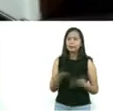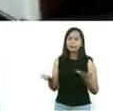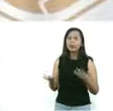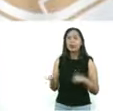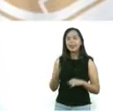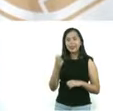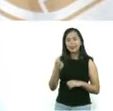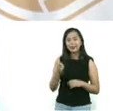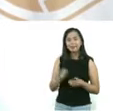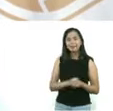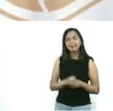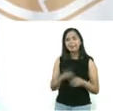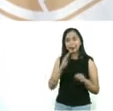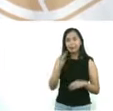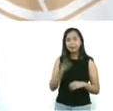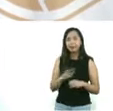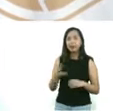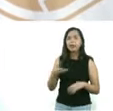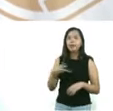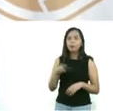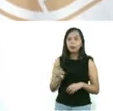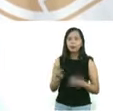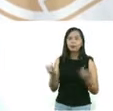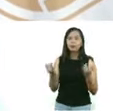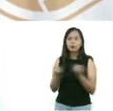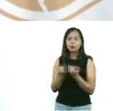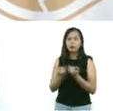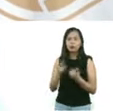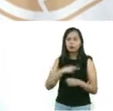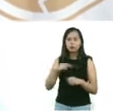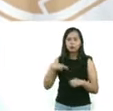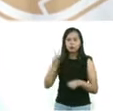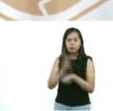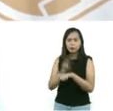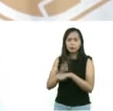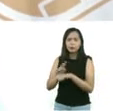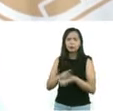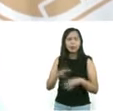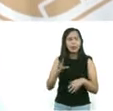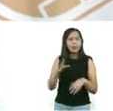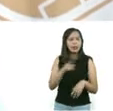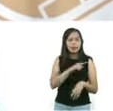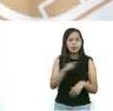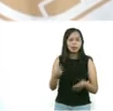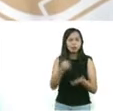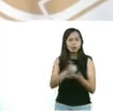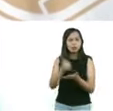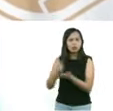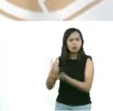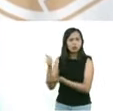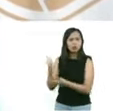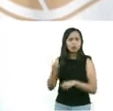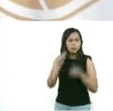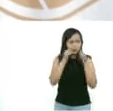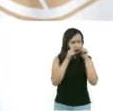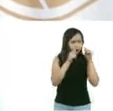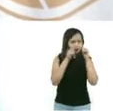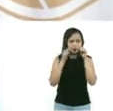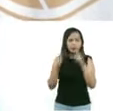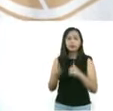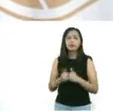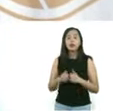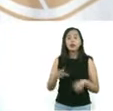ilegal. Entonces, se ha estado haciendo una revisión integral de todos estos permisos y el objetivo es, pues, por